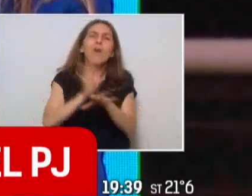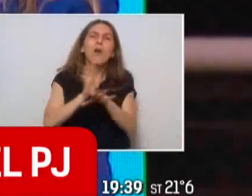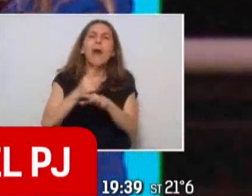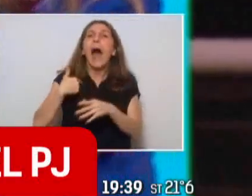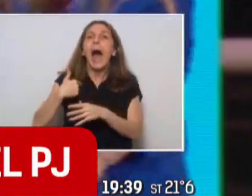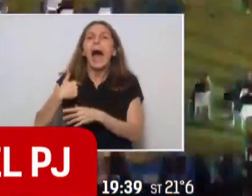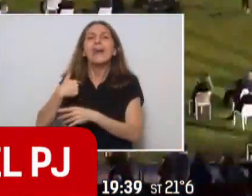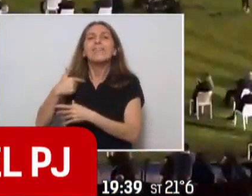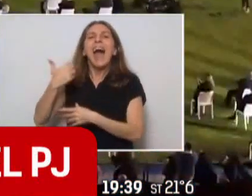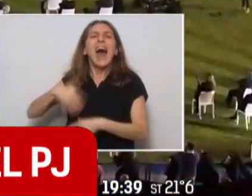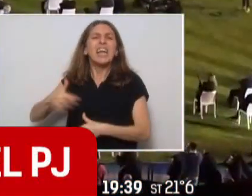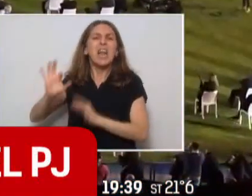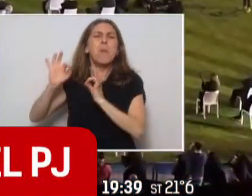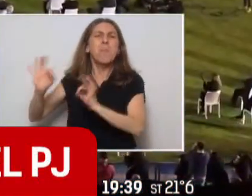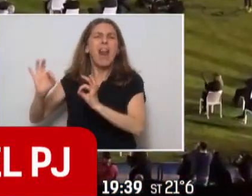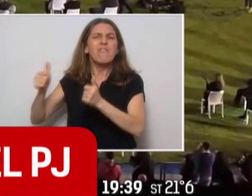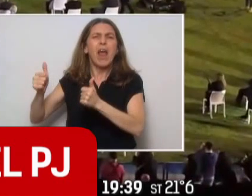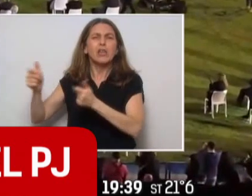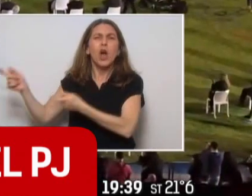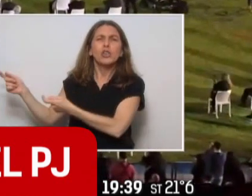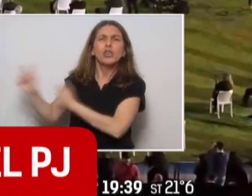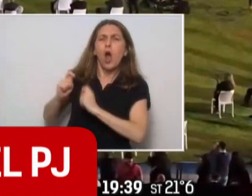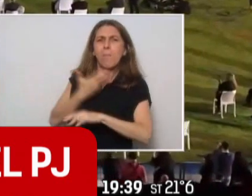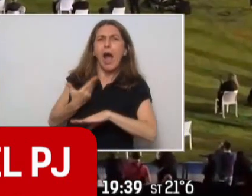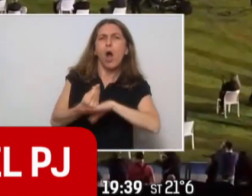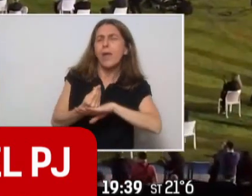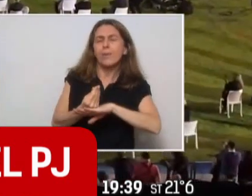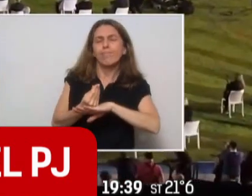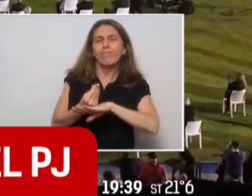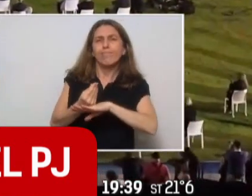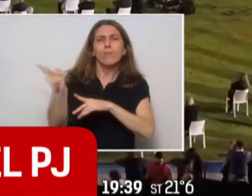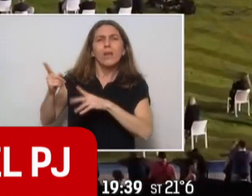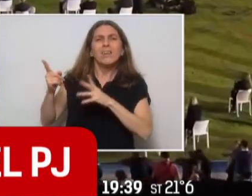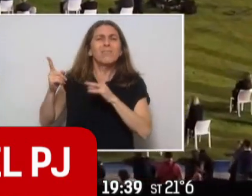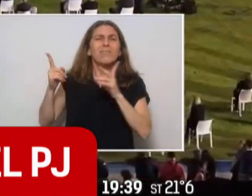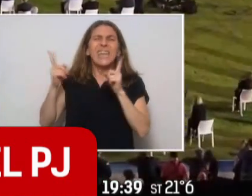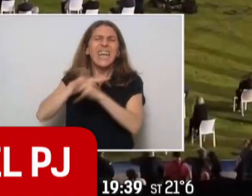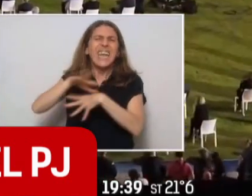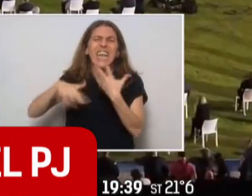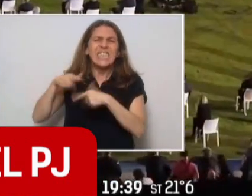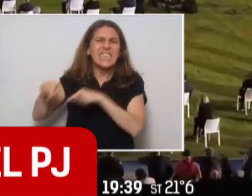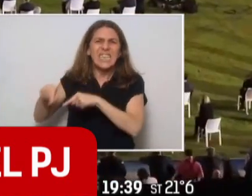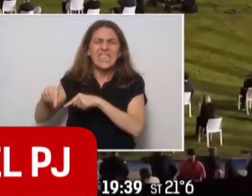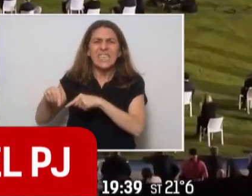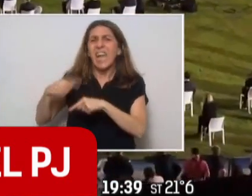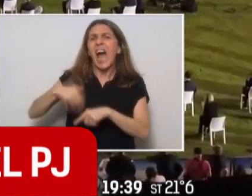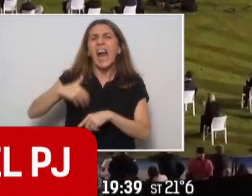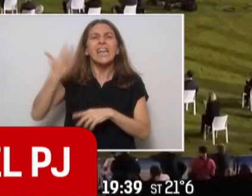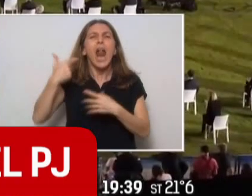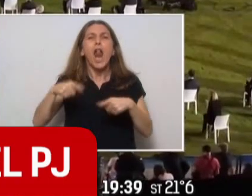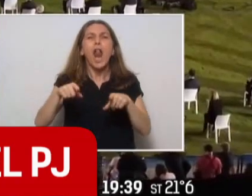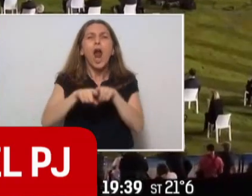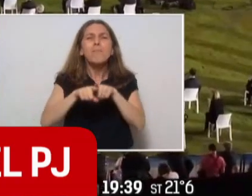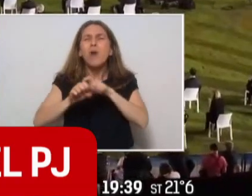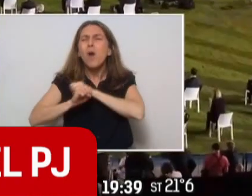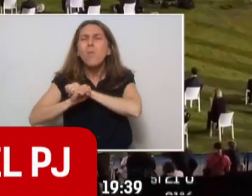Argentina. Heredamos una Argentina muy dañada, muy dañada. Una Argentina que estaba en terapia intensiva y en